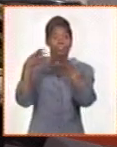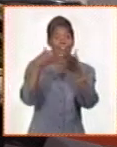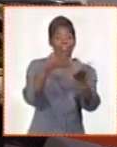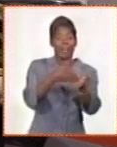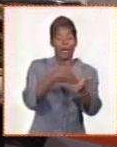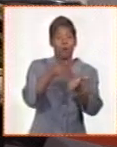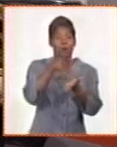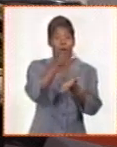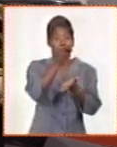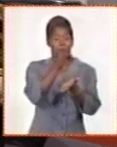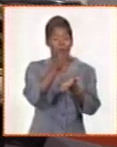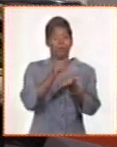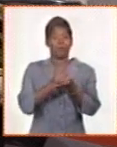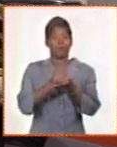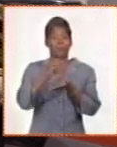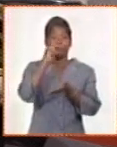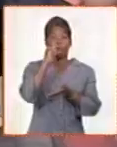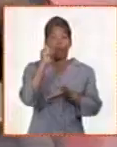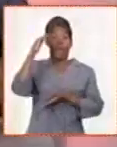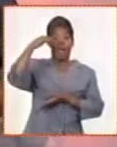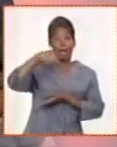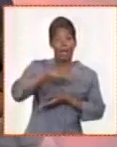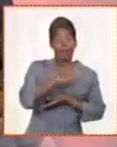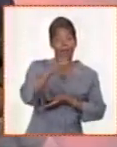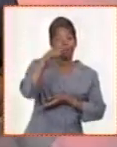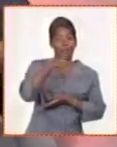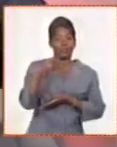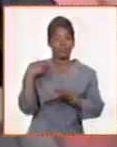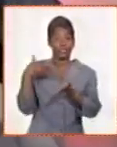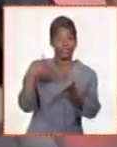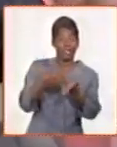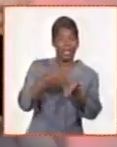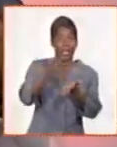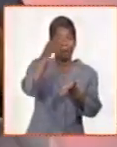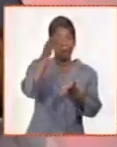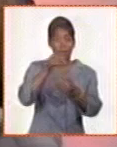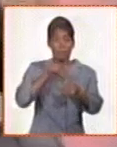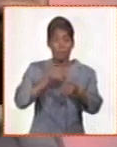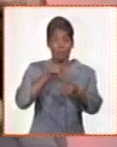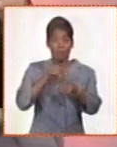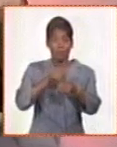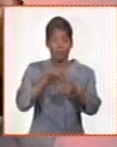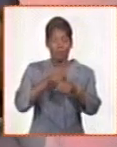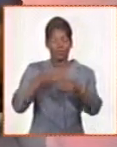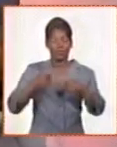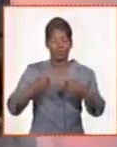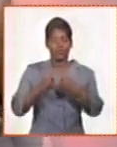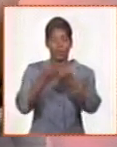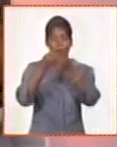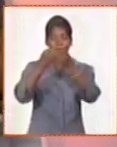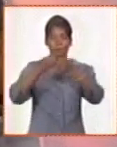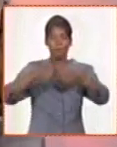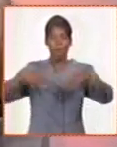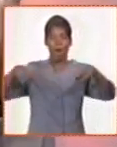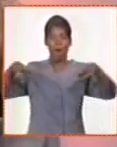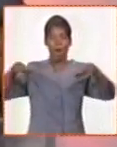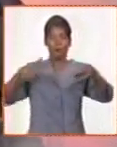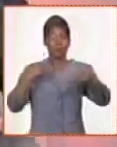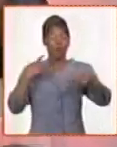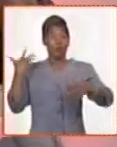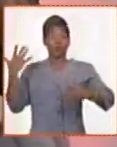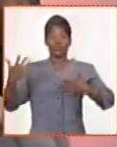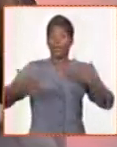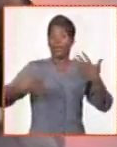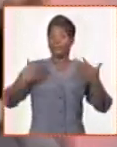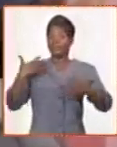nosotros empezamos a poner música como hacemos siempre. Y de pronto, porque cuando se pone la electricidad puede ocurrir cualquier anomalía,